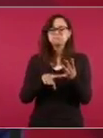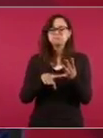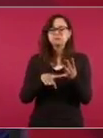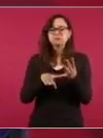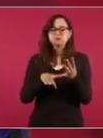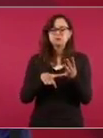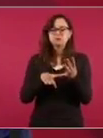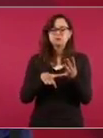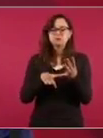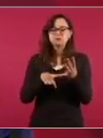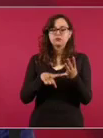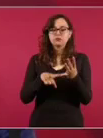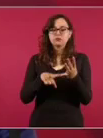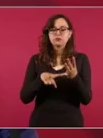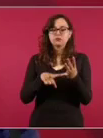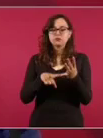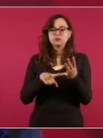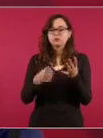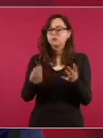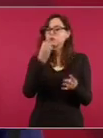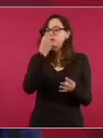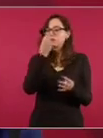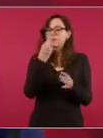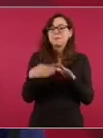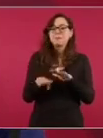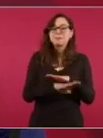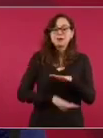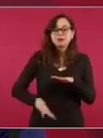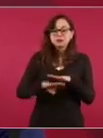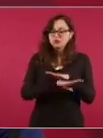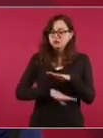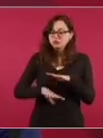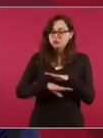los precios de alimentos